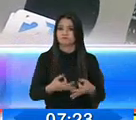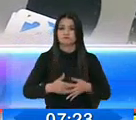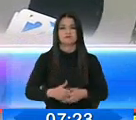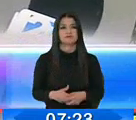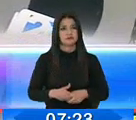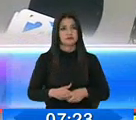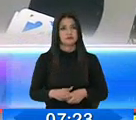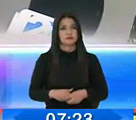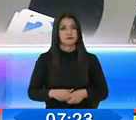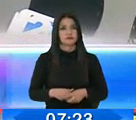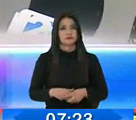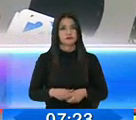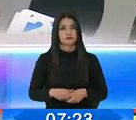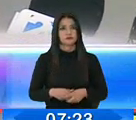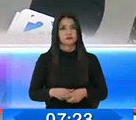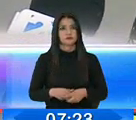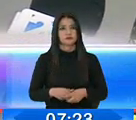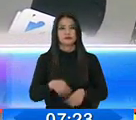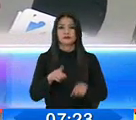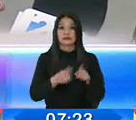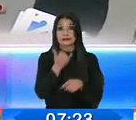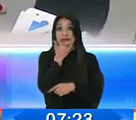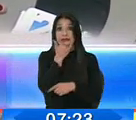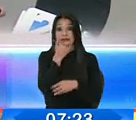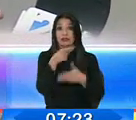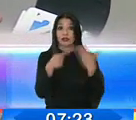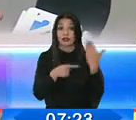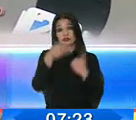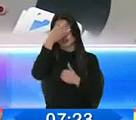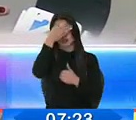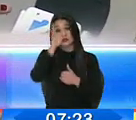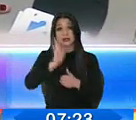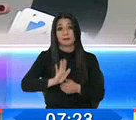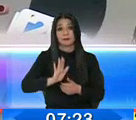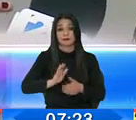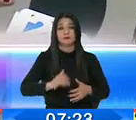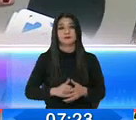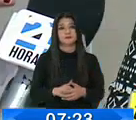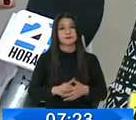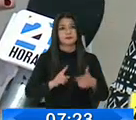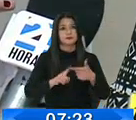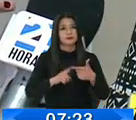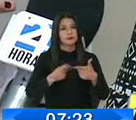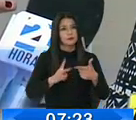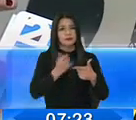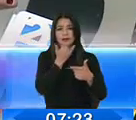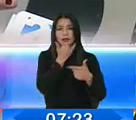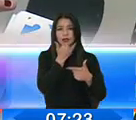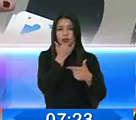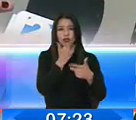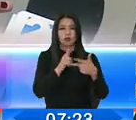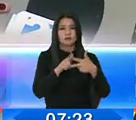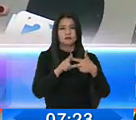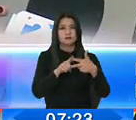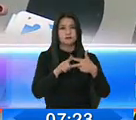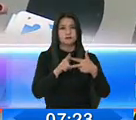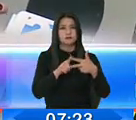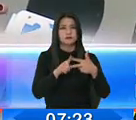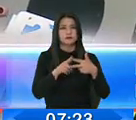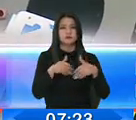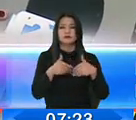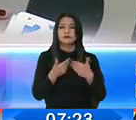notorio. Había serios errores conceptuales, había errores en el